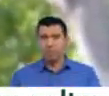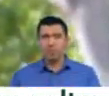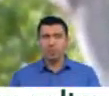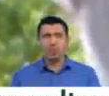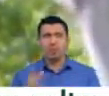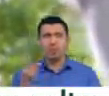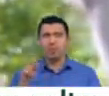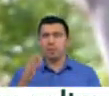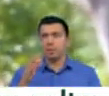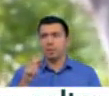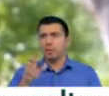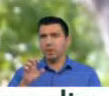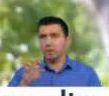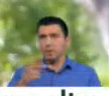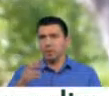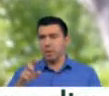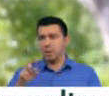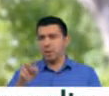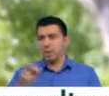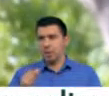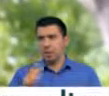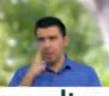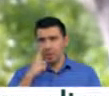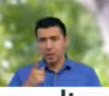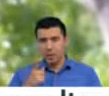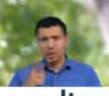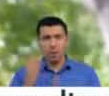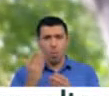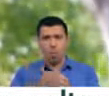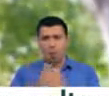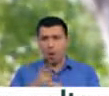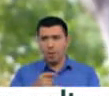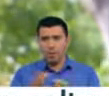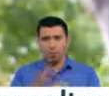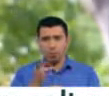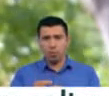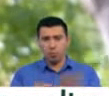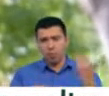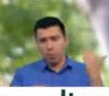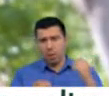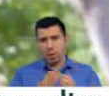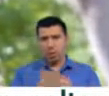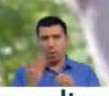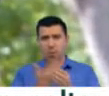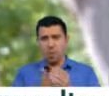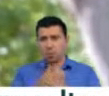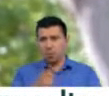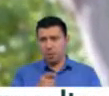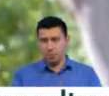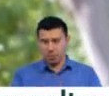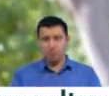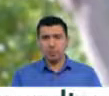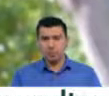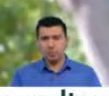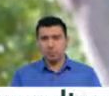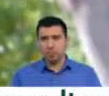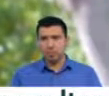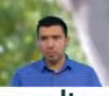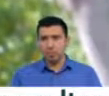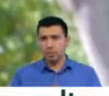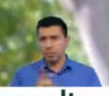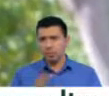Santa Elena era corregimiento del municipio del Guacamayo. La cabecera municipal era el Guacamayo.